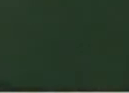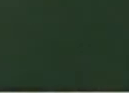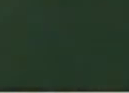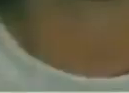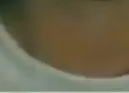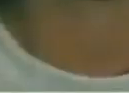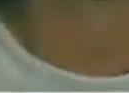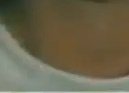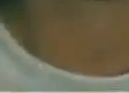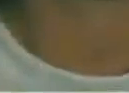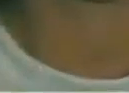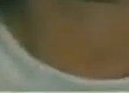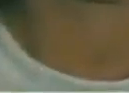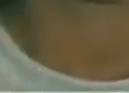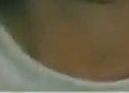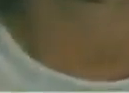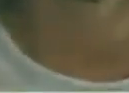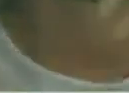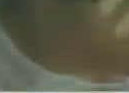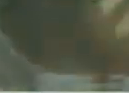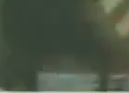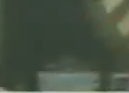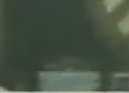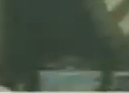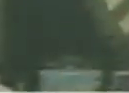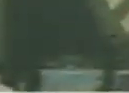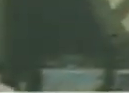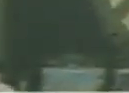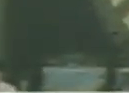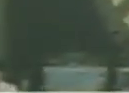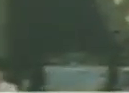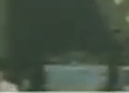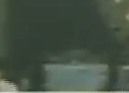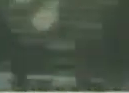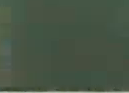estados latinoamericanos, que fue el sueño original de nuestros libertadores.